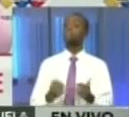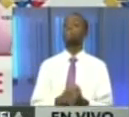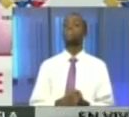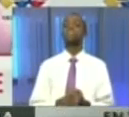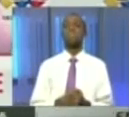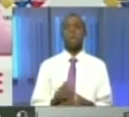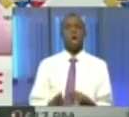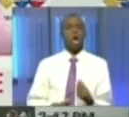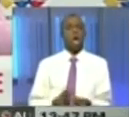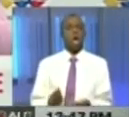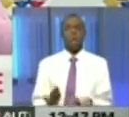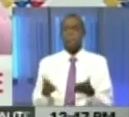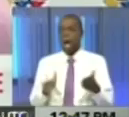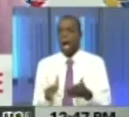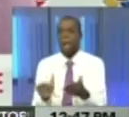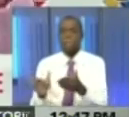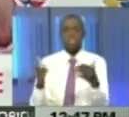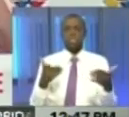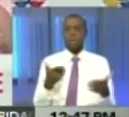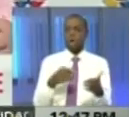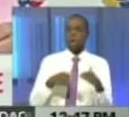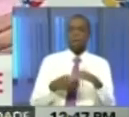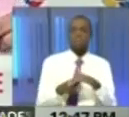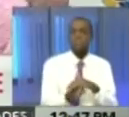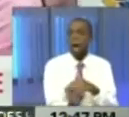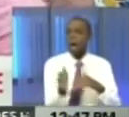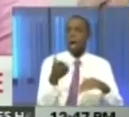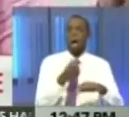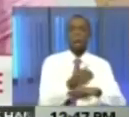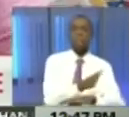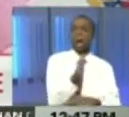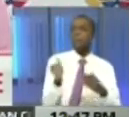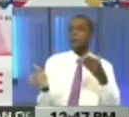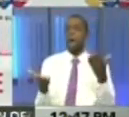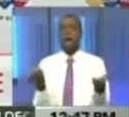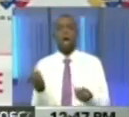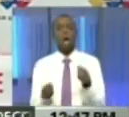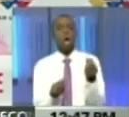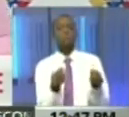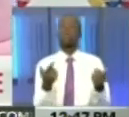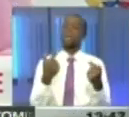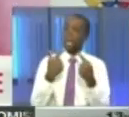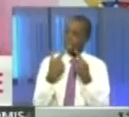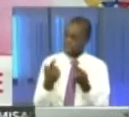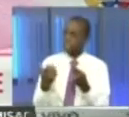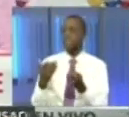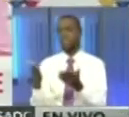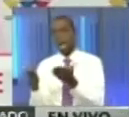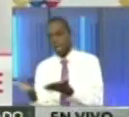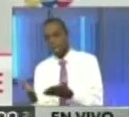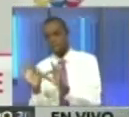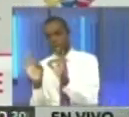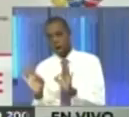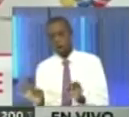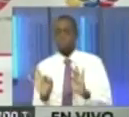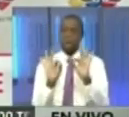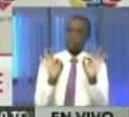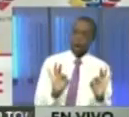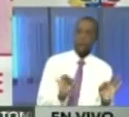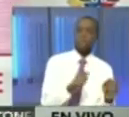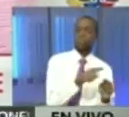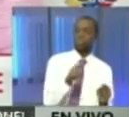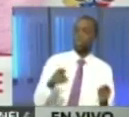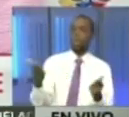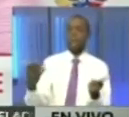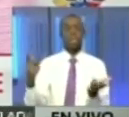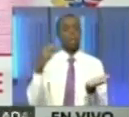que dice cuáles son los medios y los mecanismos de participación. Y para ello quiero recordar